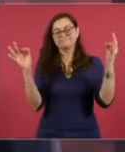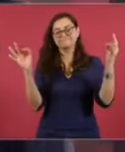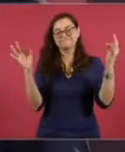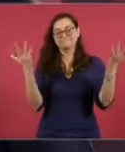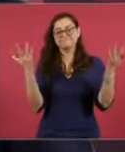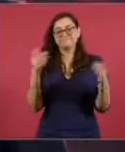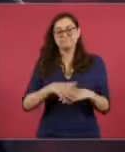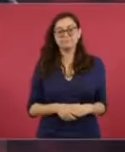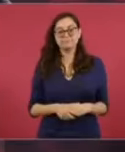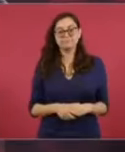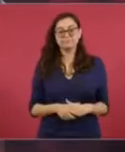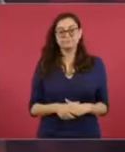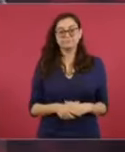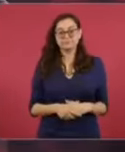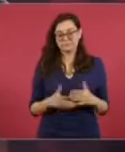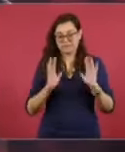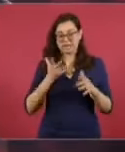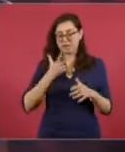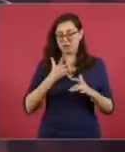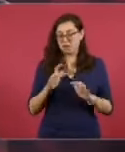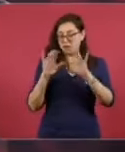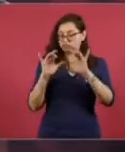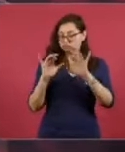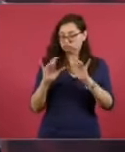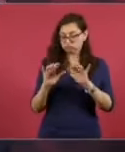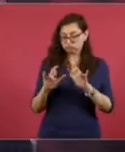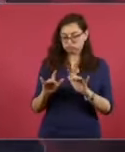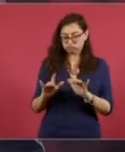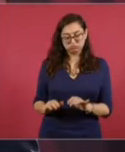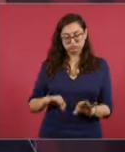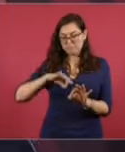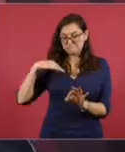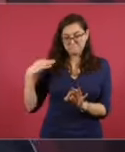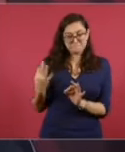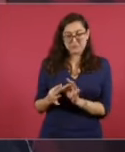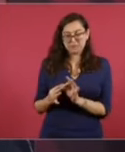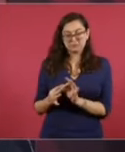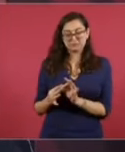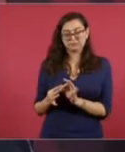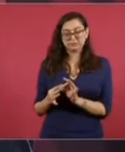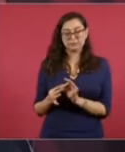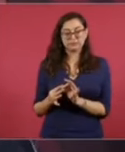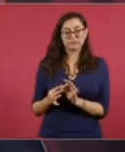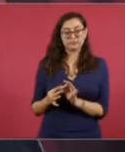terminé el documento, el borrador, ya nada más estoy